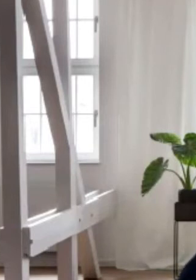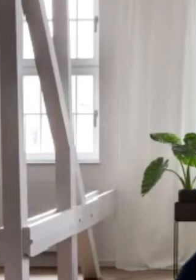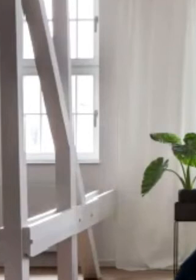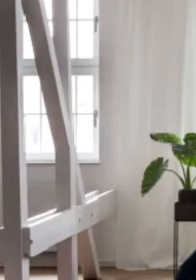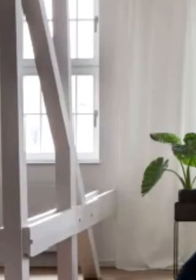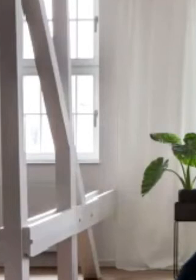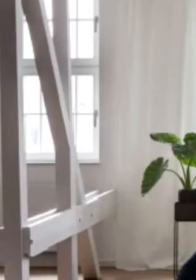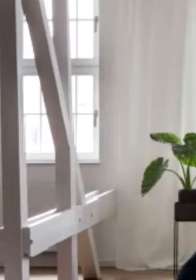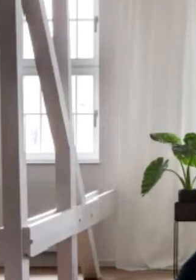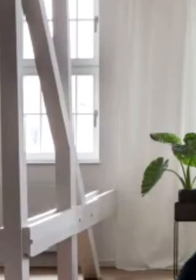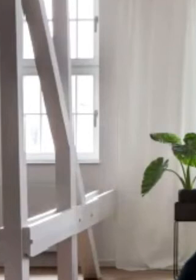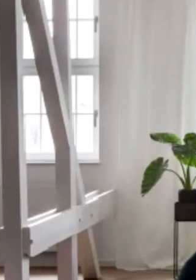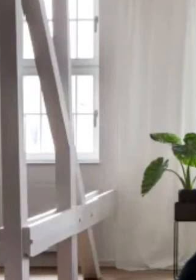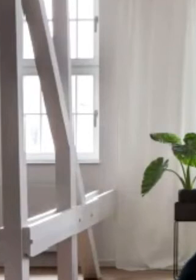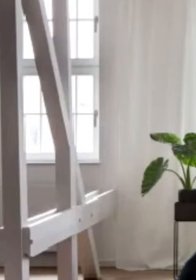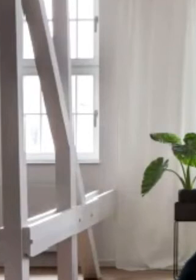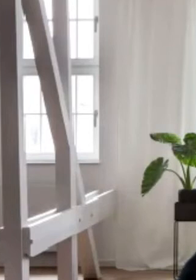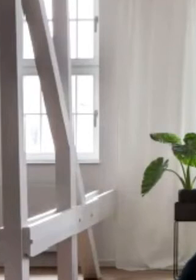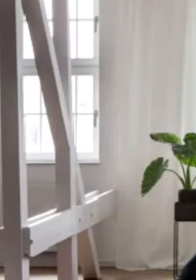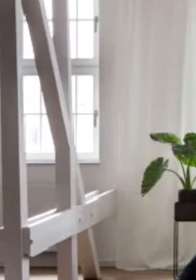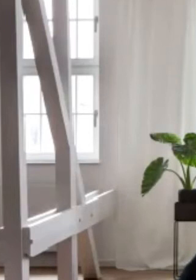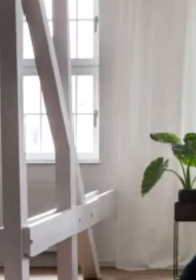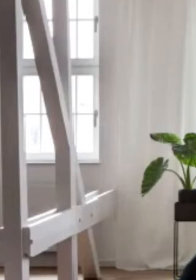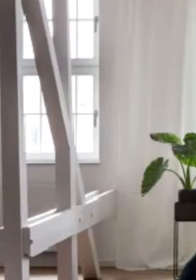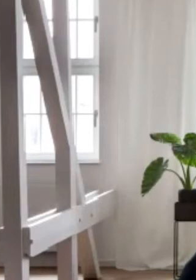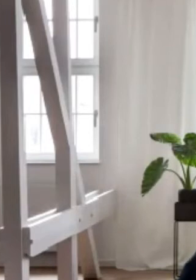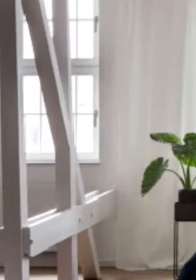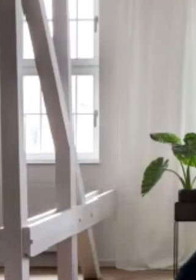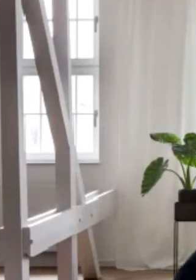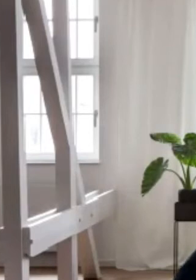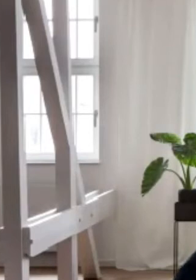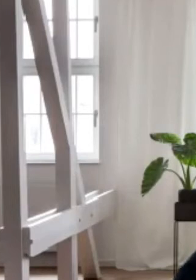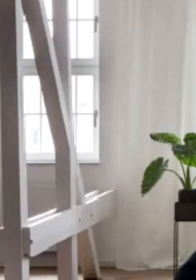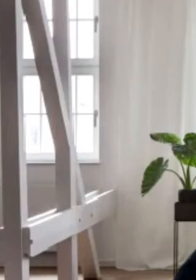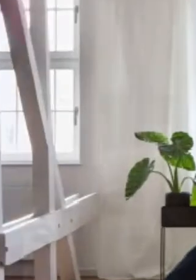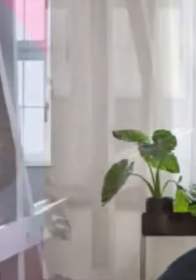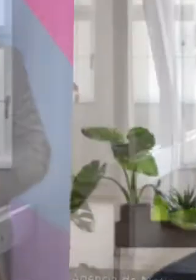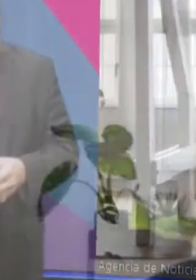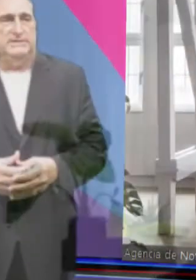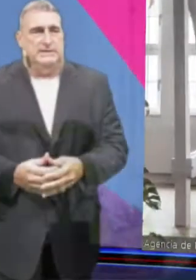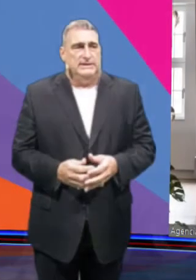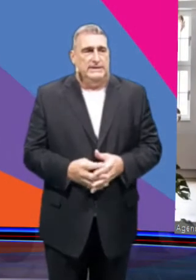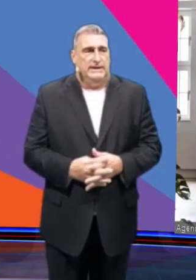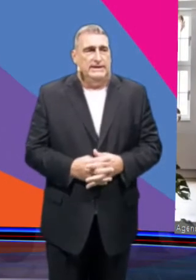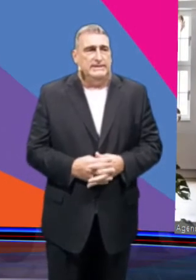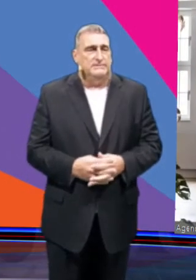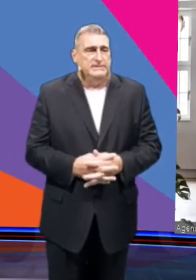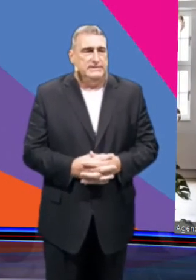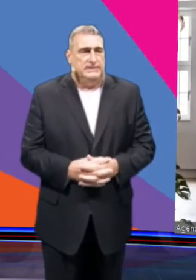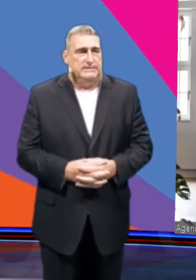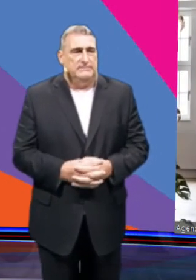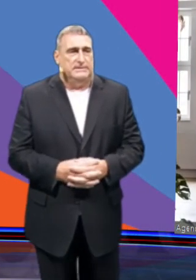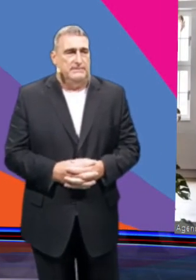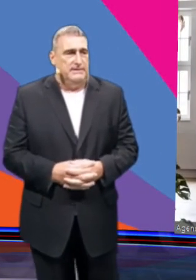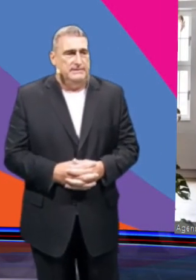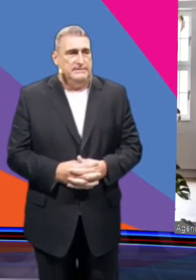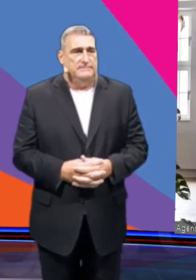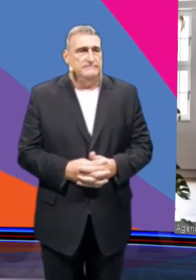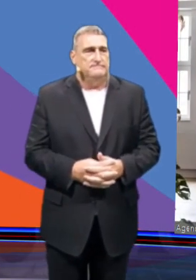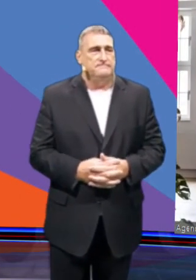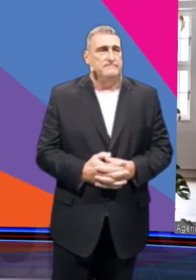existía la última variante del virus. Sí, no, no existía. La Delta no existía. No estaba la